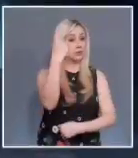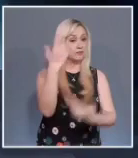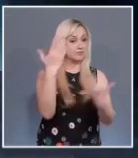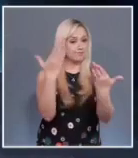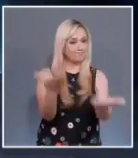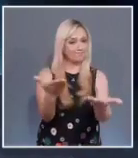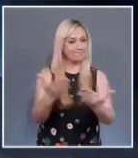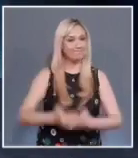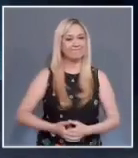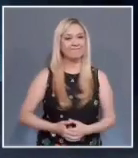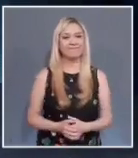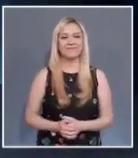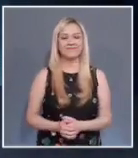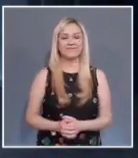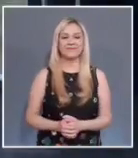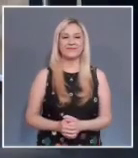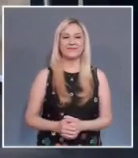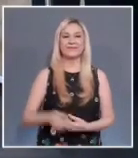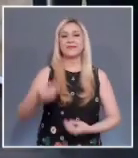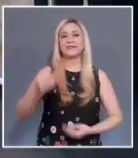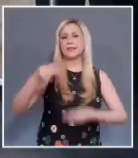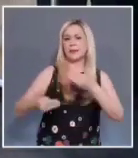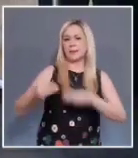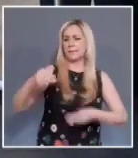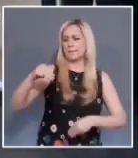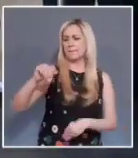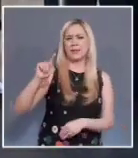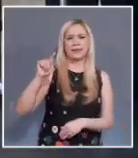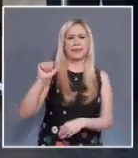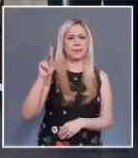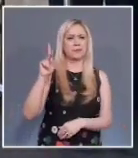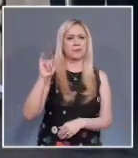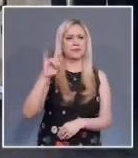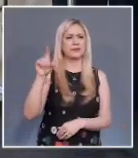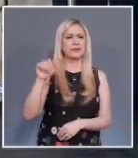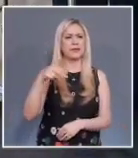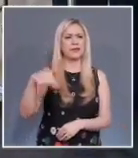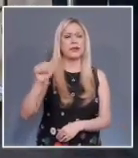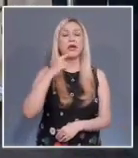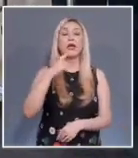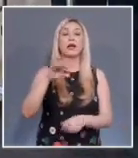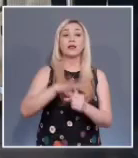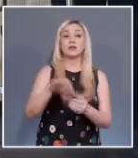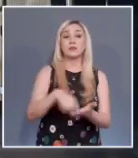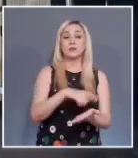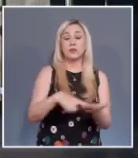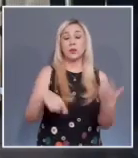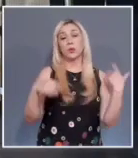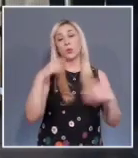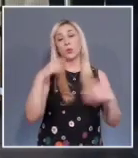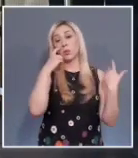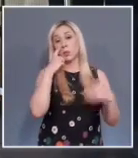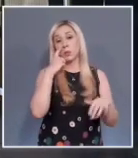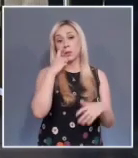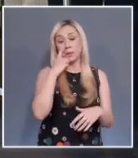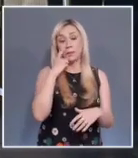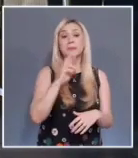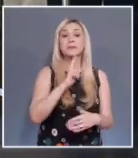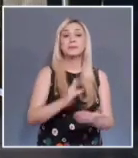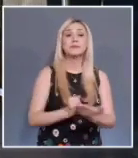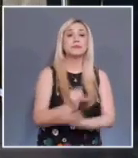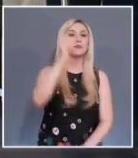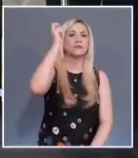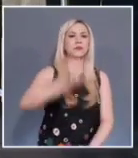Y el magistrado Felipe de la Mata Pizaña aseguró que el Tribunal Electoral ha protegido con sus sentencias los derechos de las minorías y